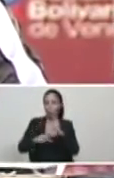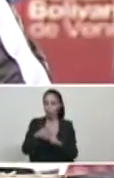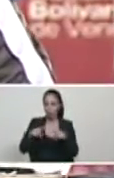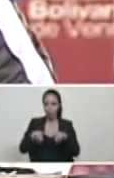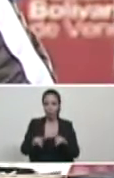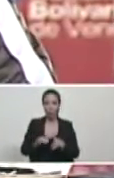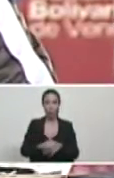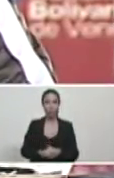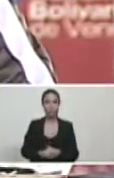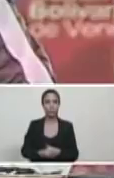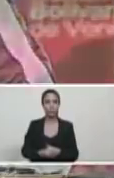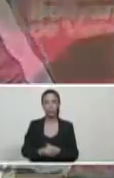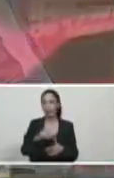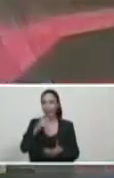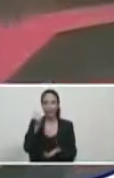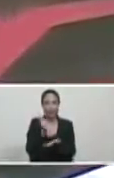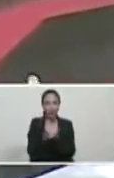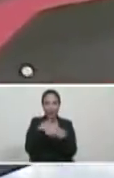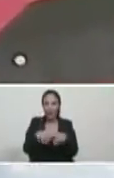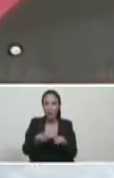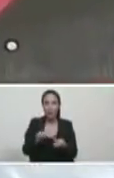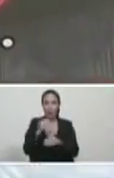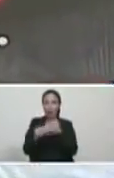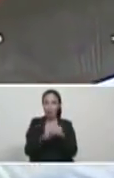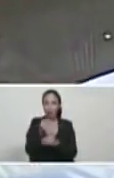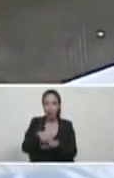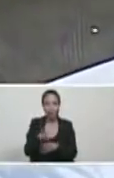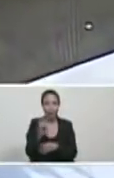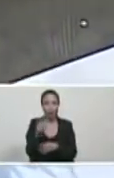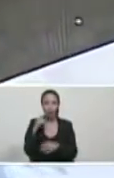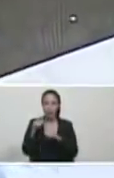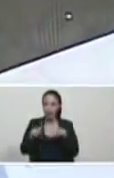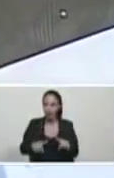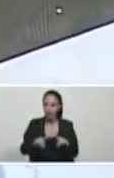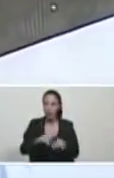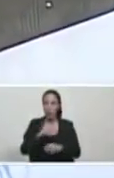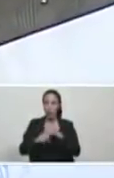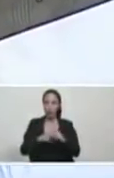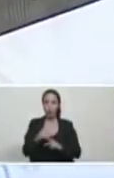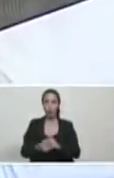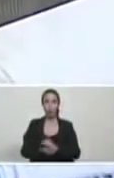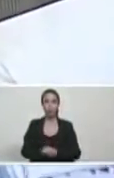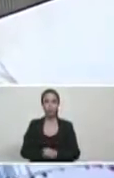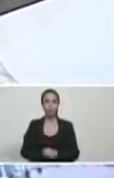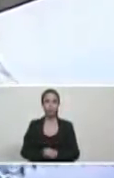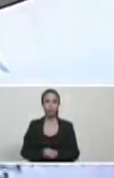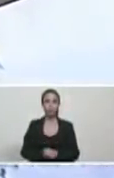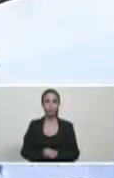sello hecho en Venezuela por el Movimiento por la Paz y la Vida. Estoy de acuerdo, fíjense.